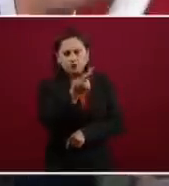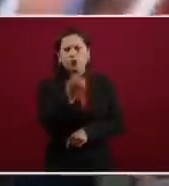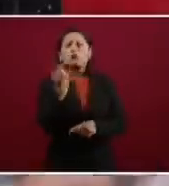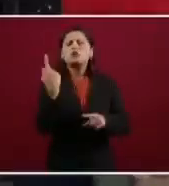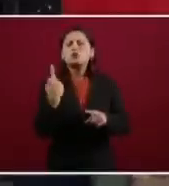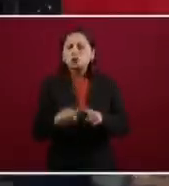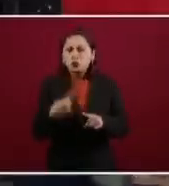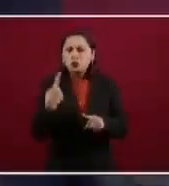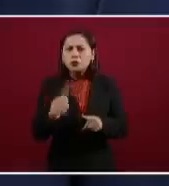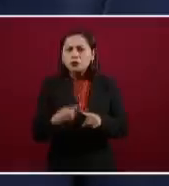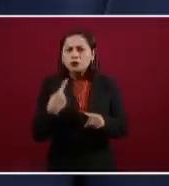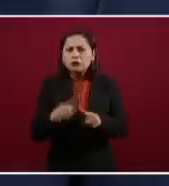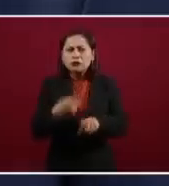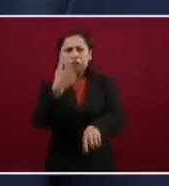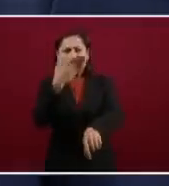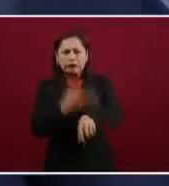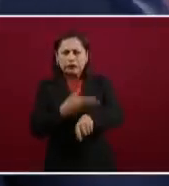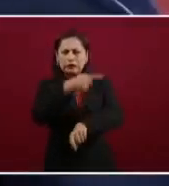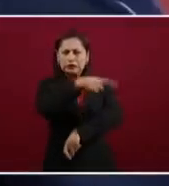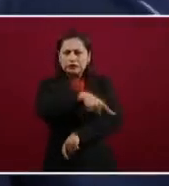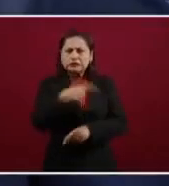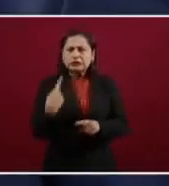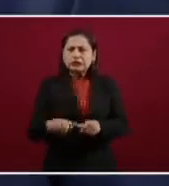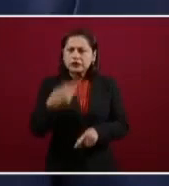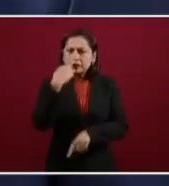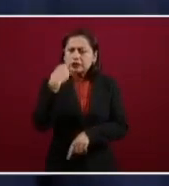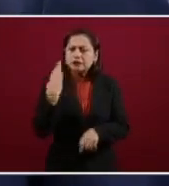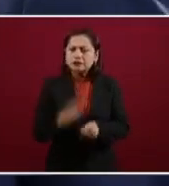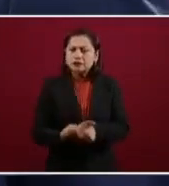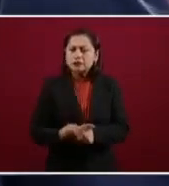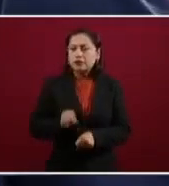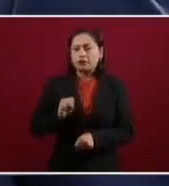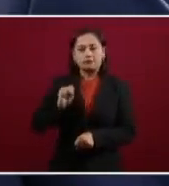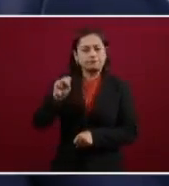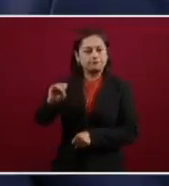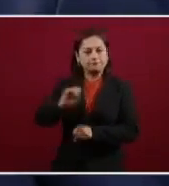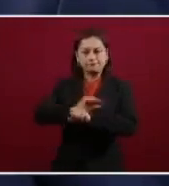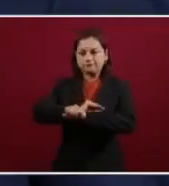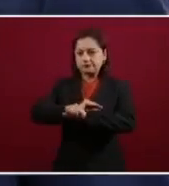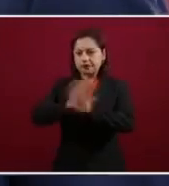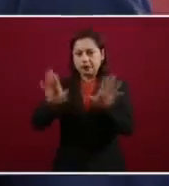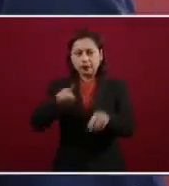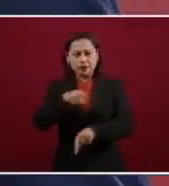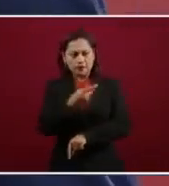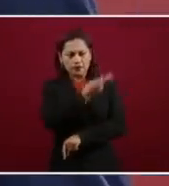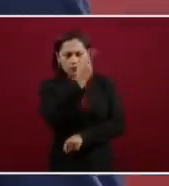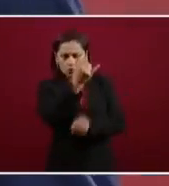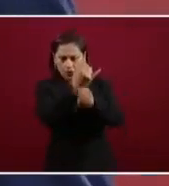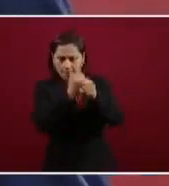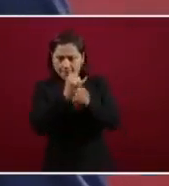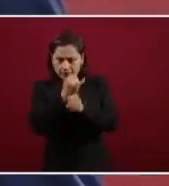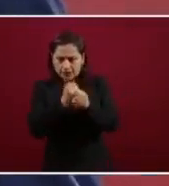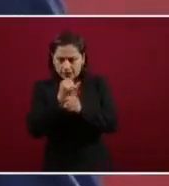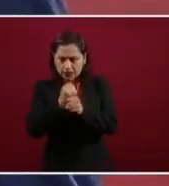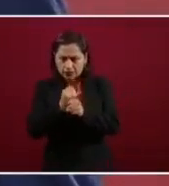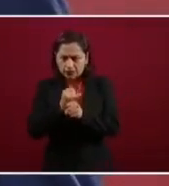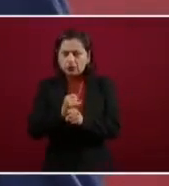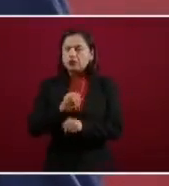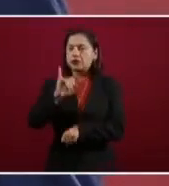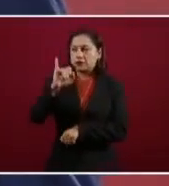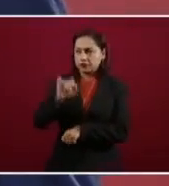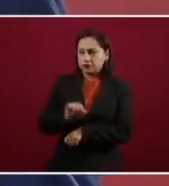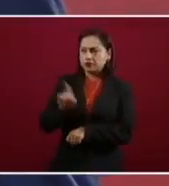de aclaró que si se está haciendo algún método lo que en toda la administración donde en todas todas